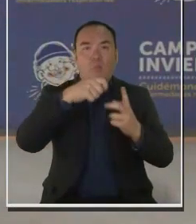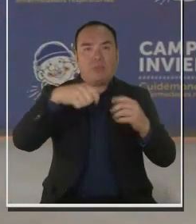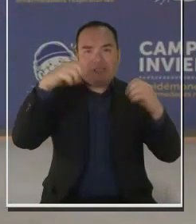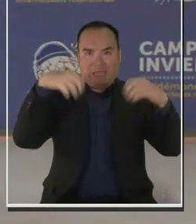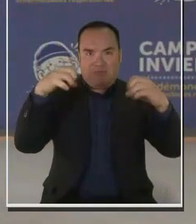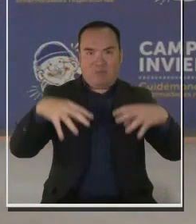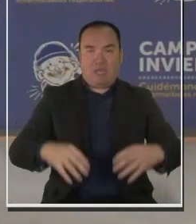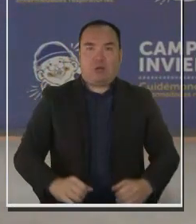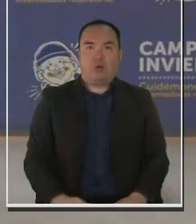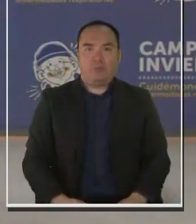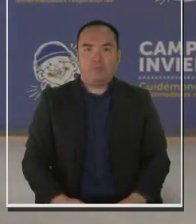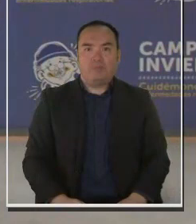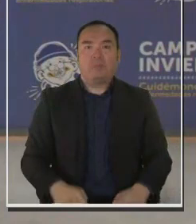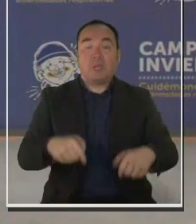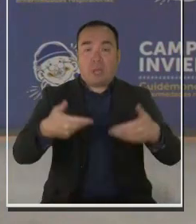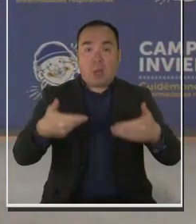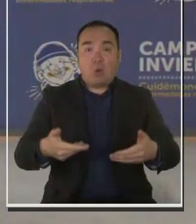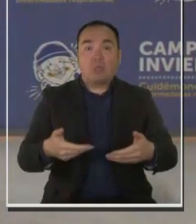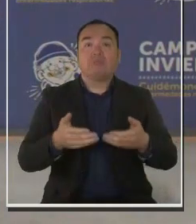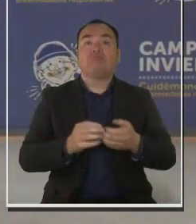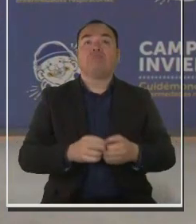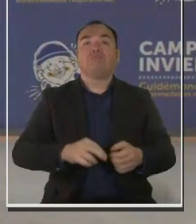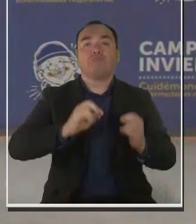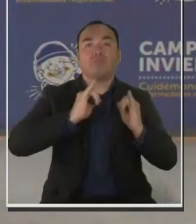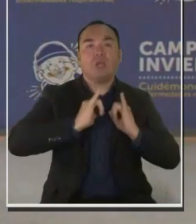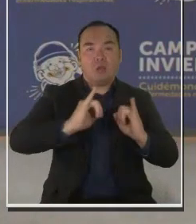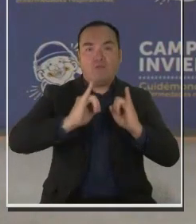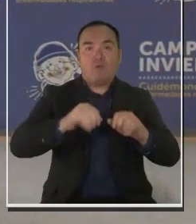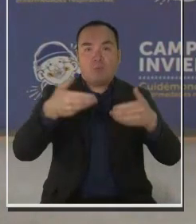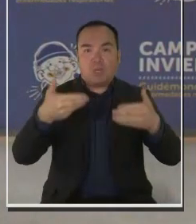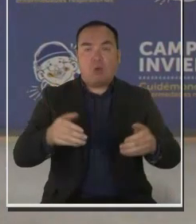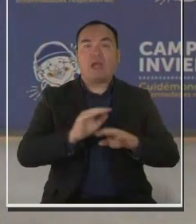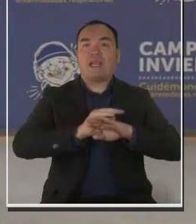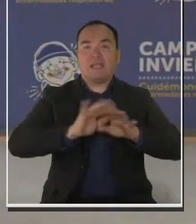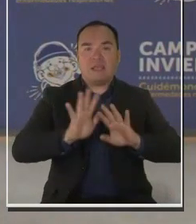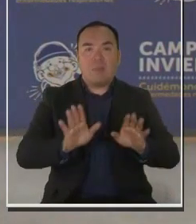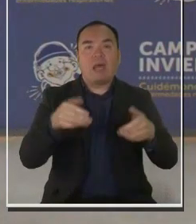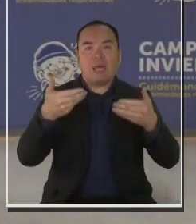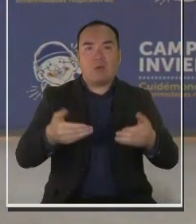Con eso llegamos al final de nuestro reporte del día de hoy y damos paso a las preguntas de la prensa.